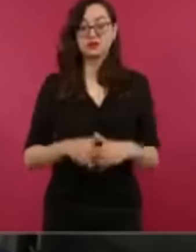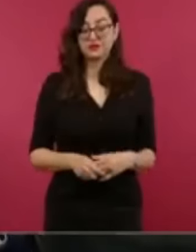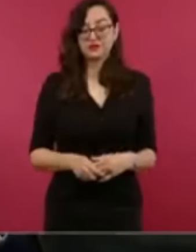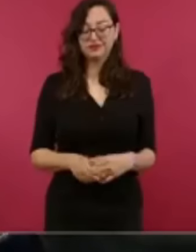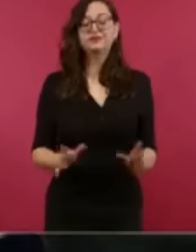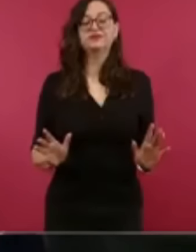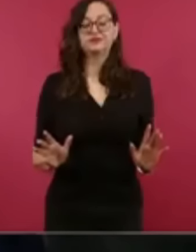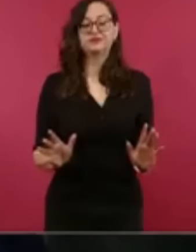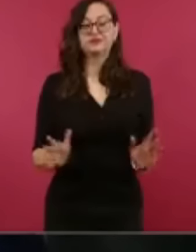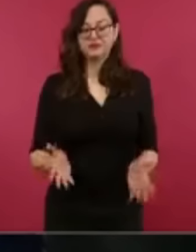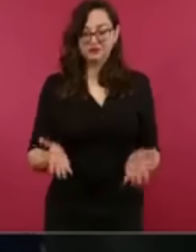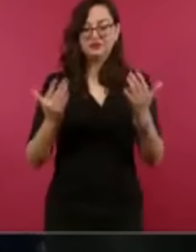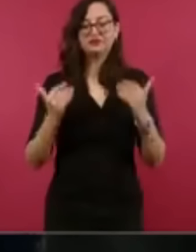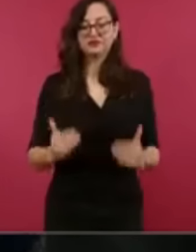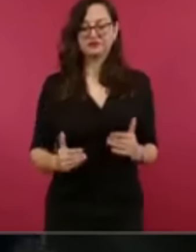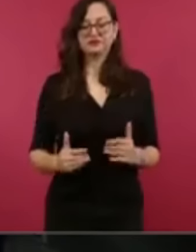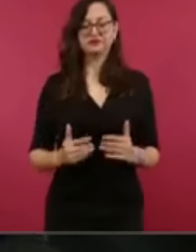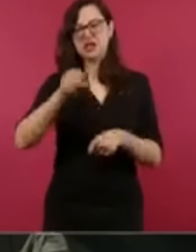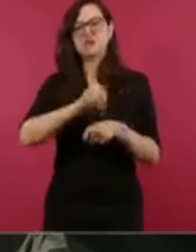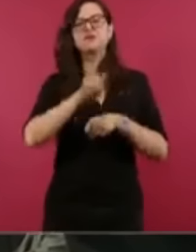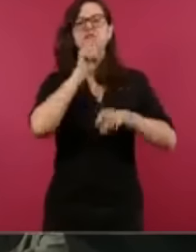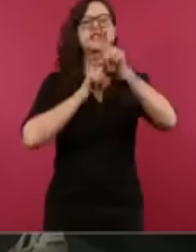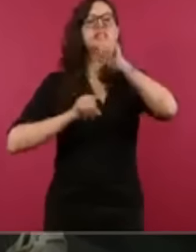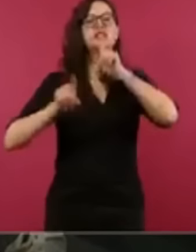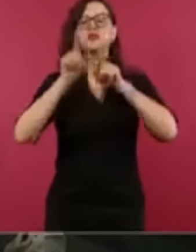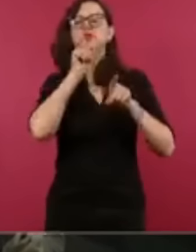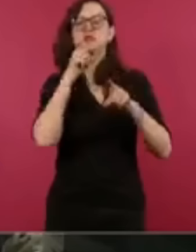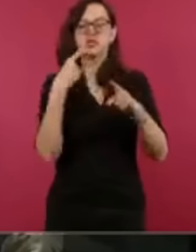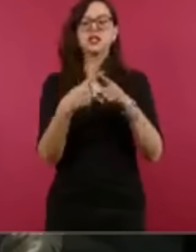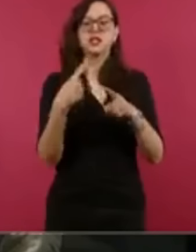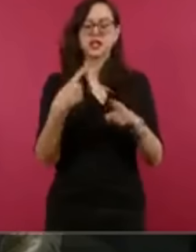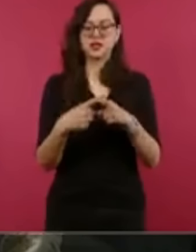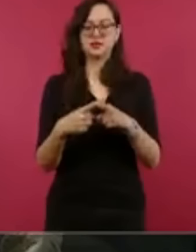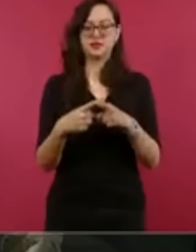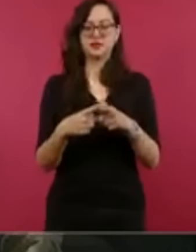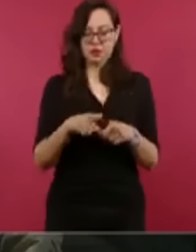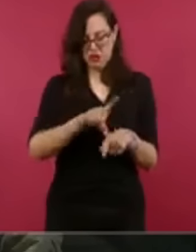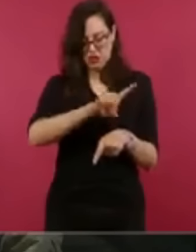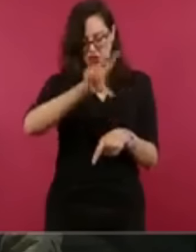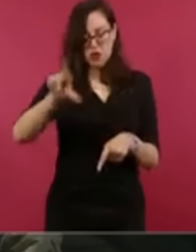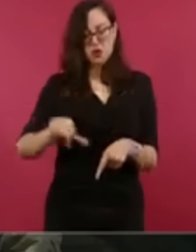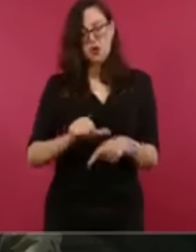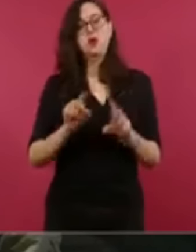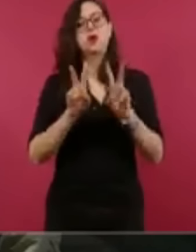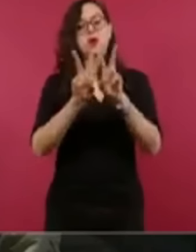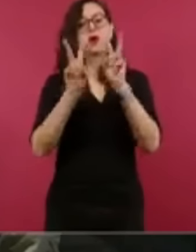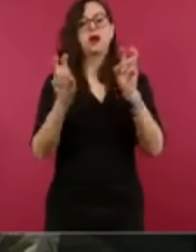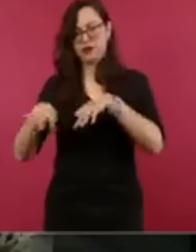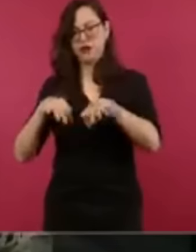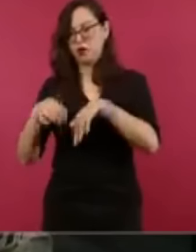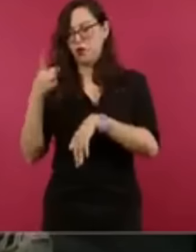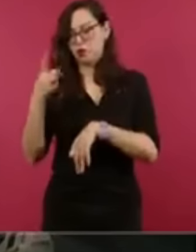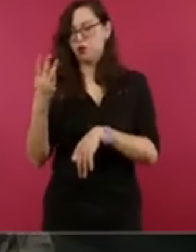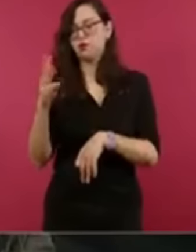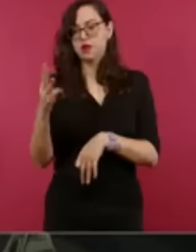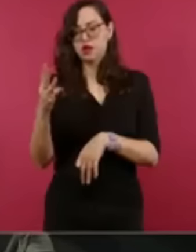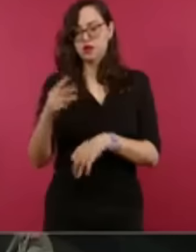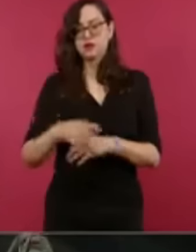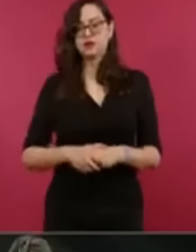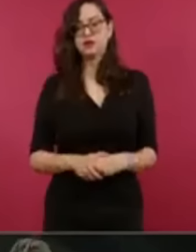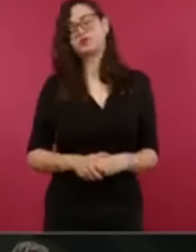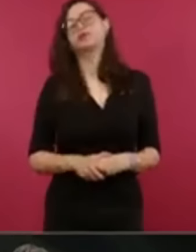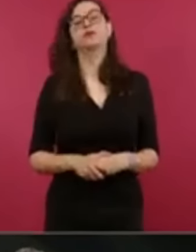ver quién es quién en las mentiras. Y luego tratamos el tema del primero de mayo. Gracias, señor